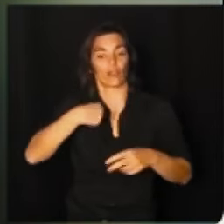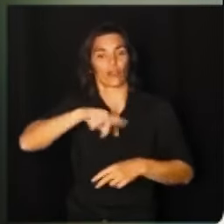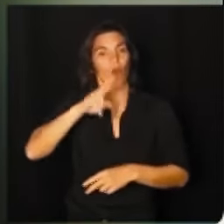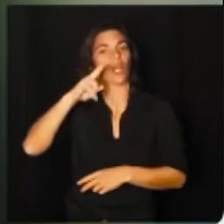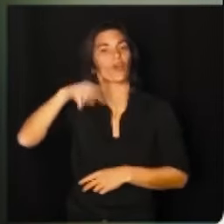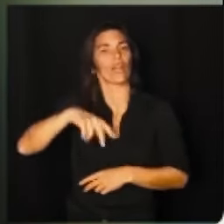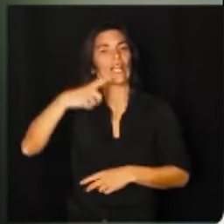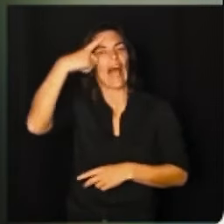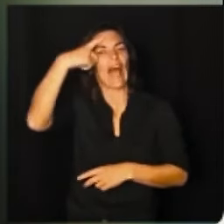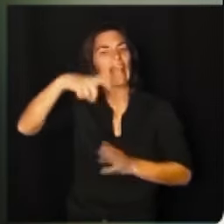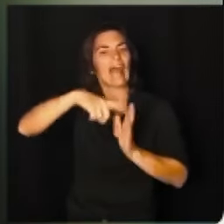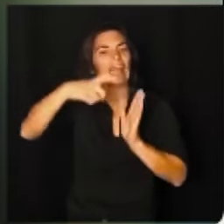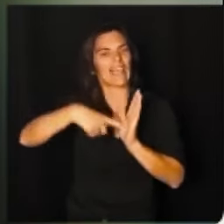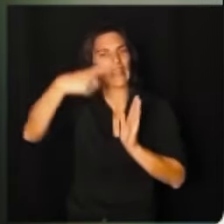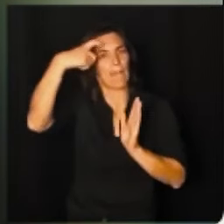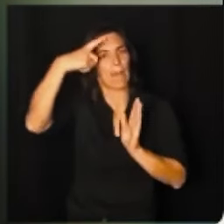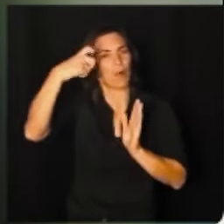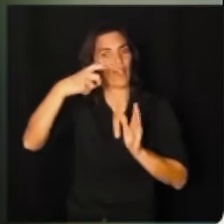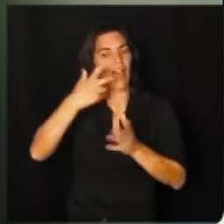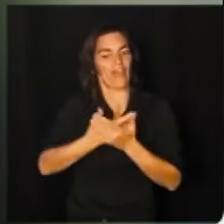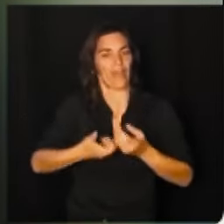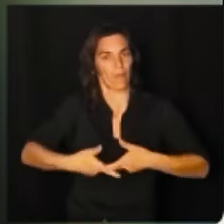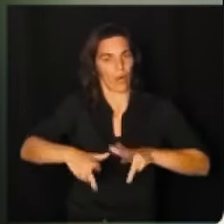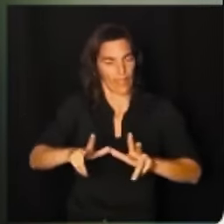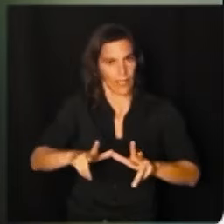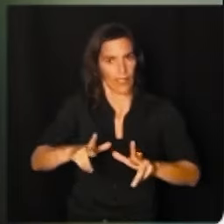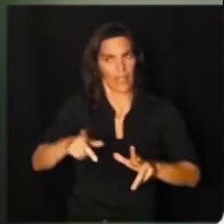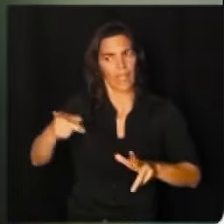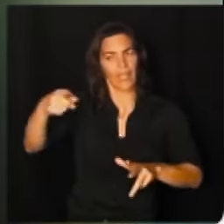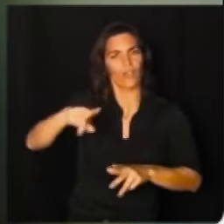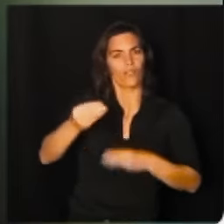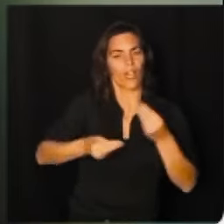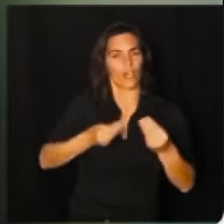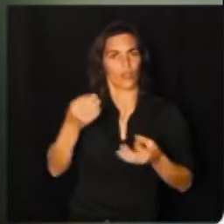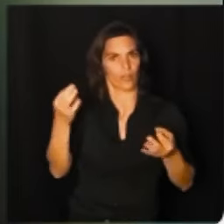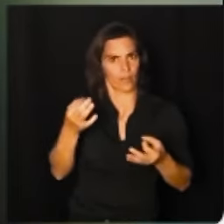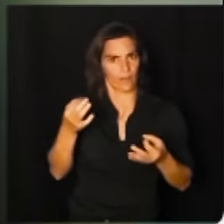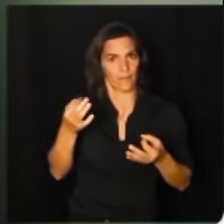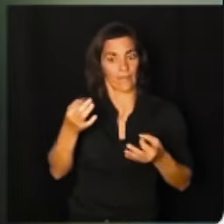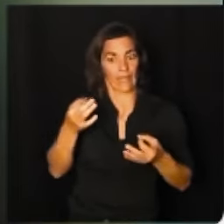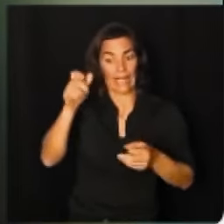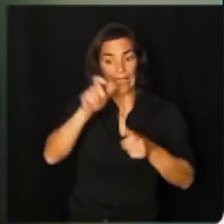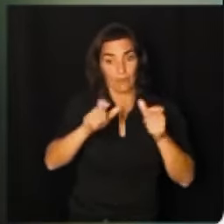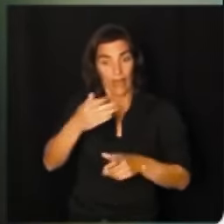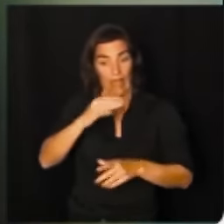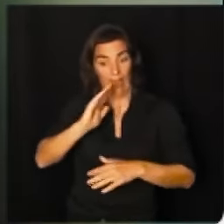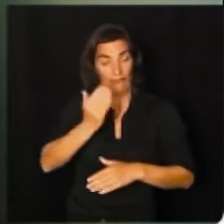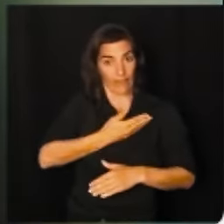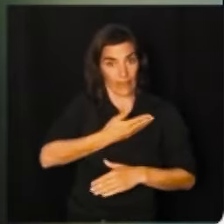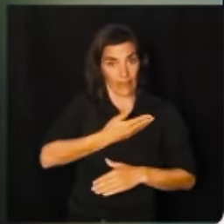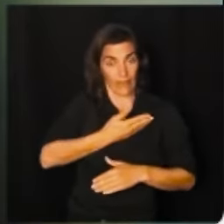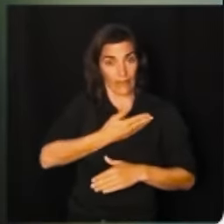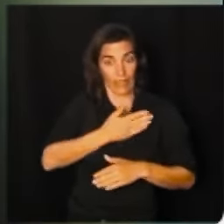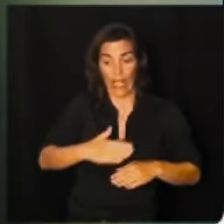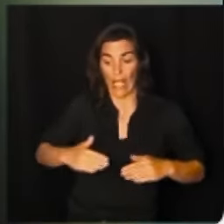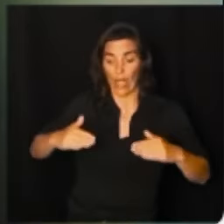en la Ley de Memoria Democrática. Y fijaros lo que han hecho ellos. Han equiparado a las víctimas con los verdugos,